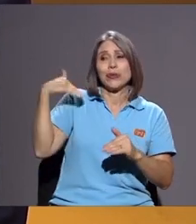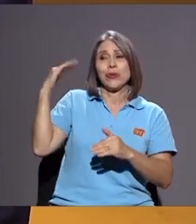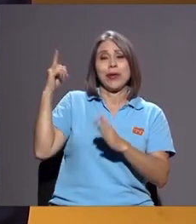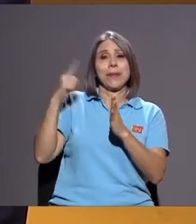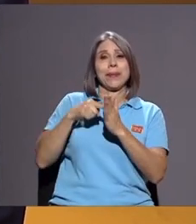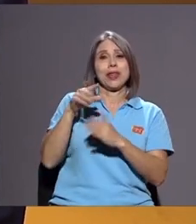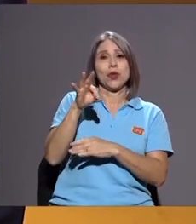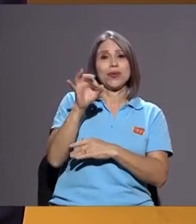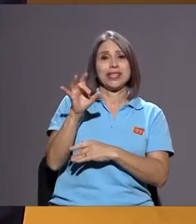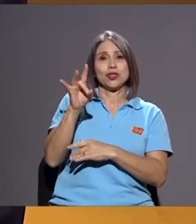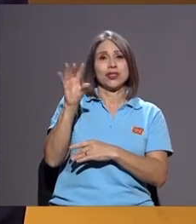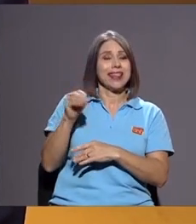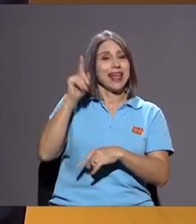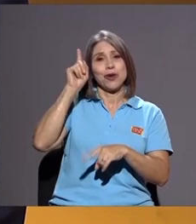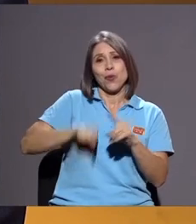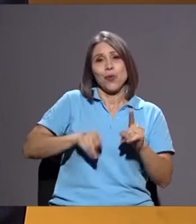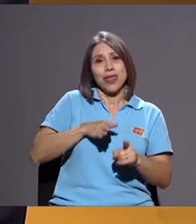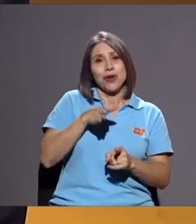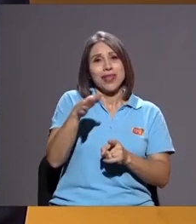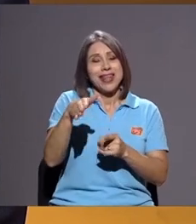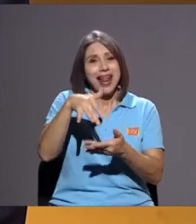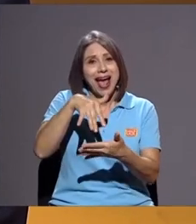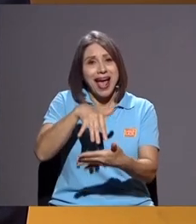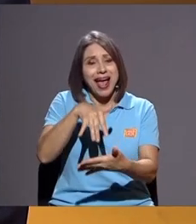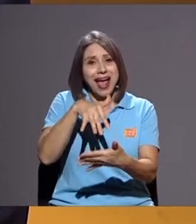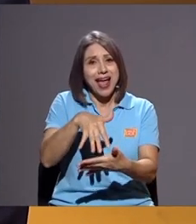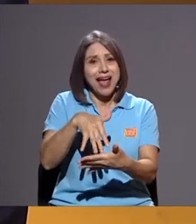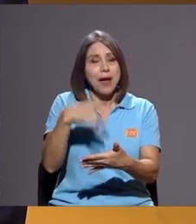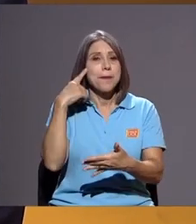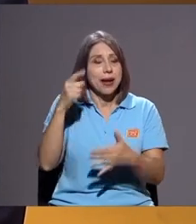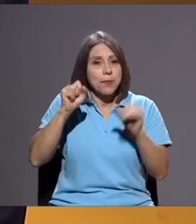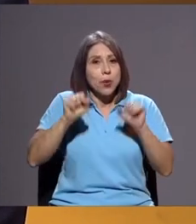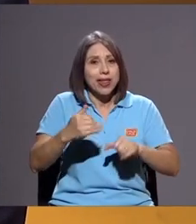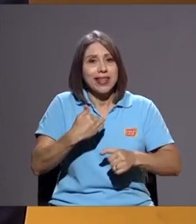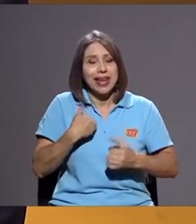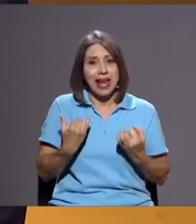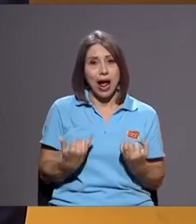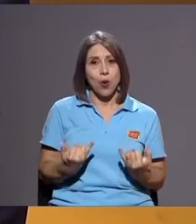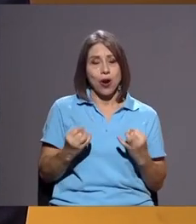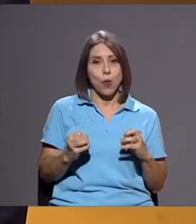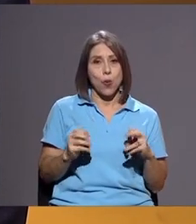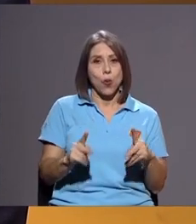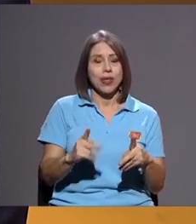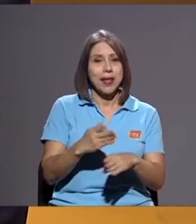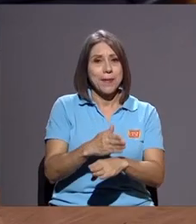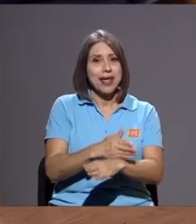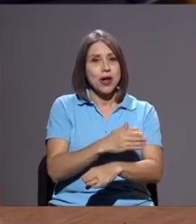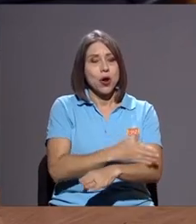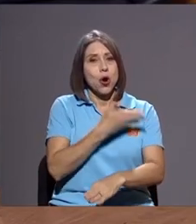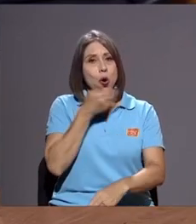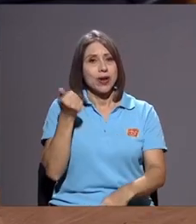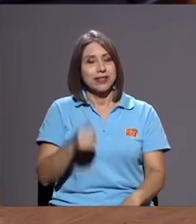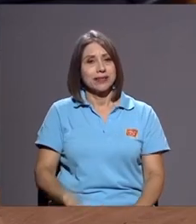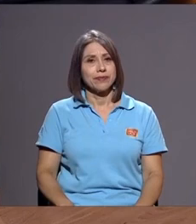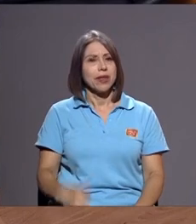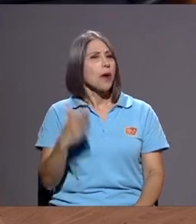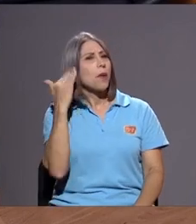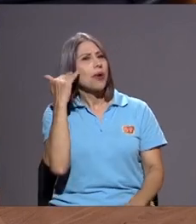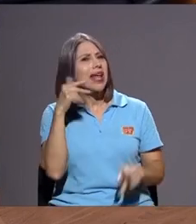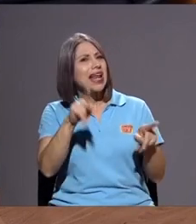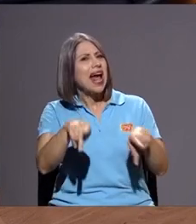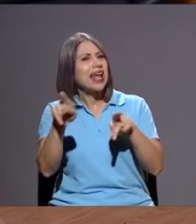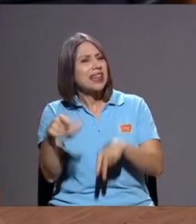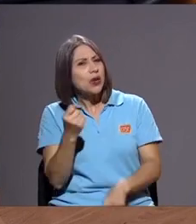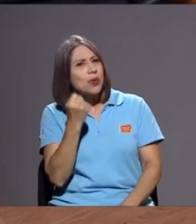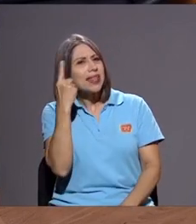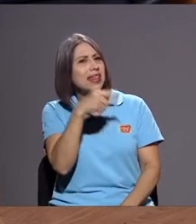en la forma que deberían haberse educado para poder tener una oportunidad de mejores porque la gente no entiende lo que usted acaba de decir en